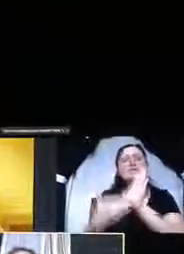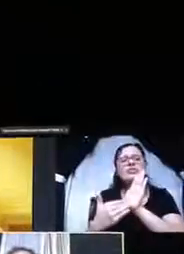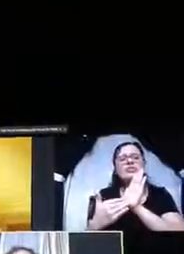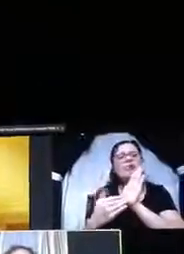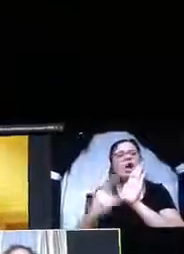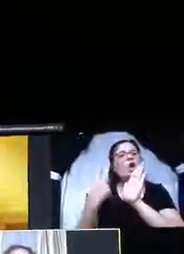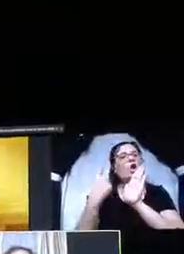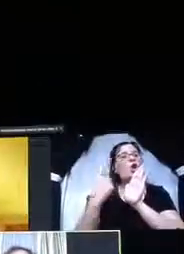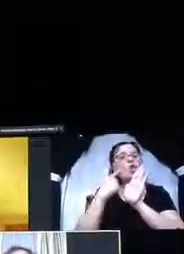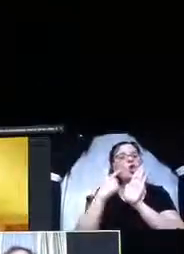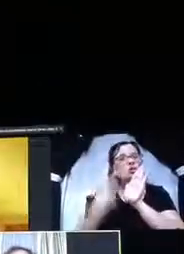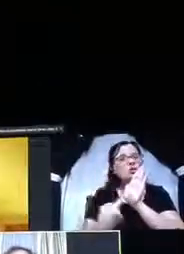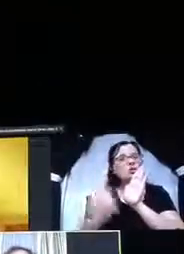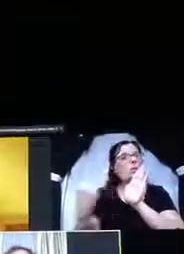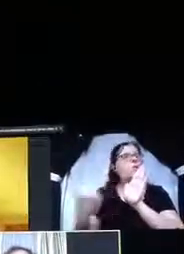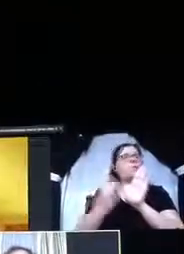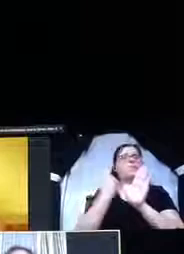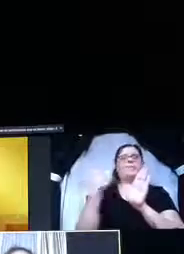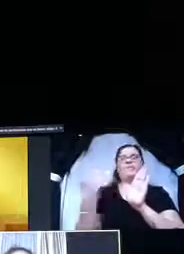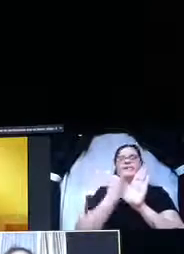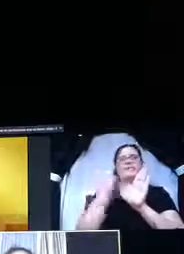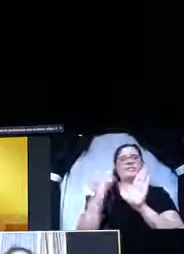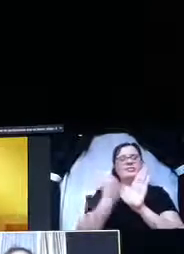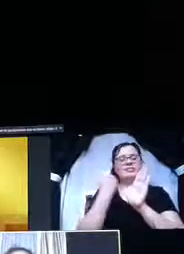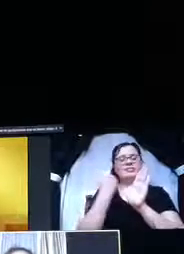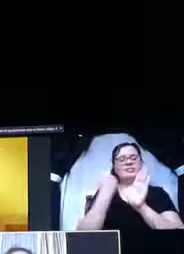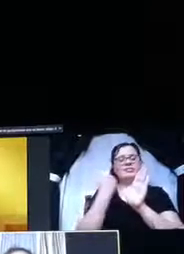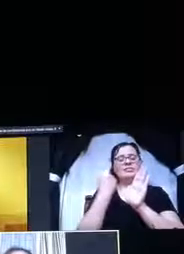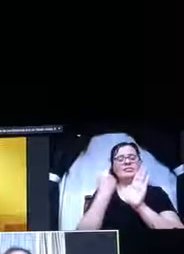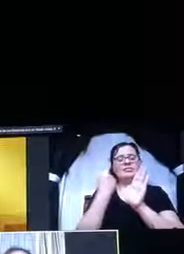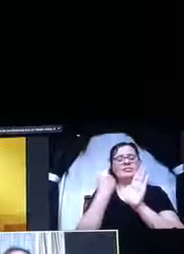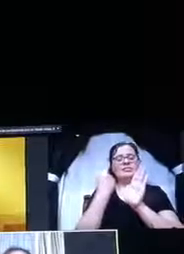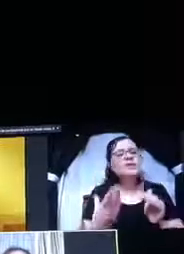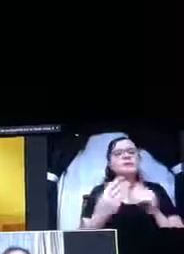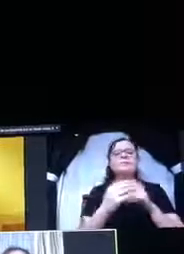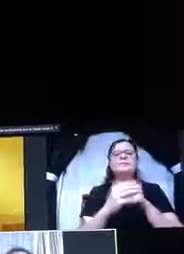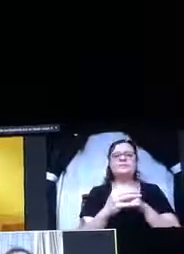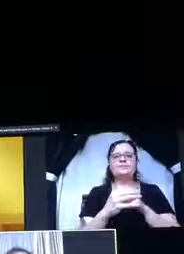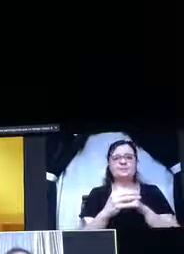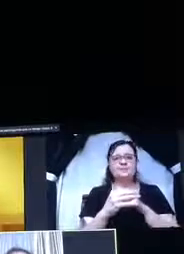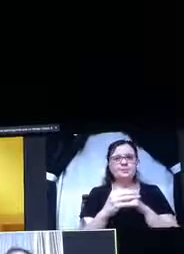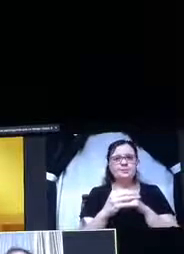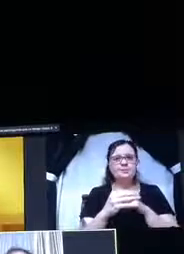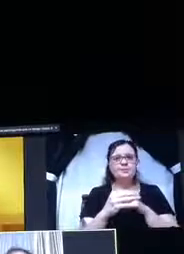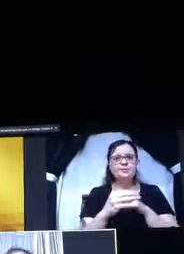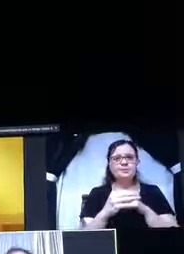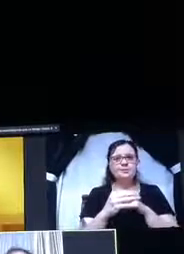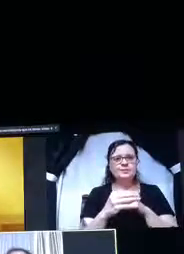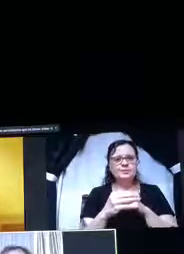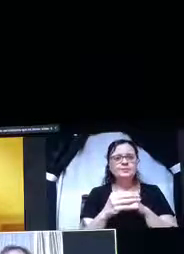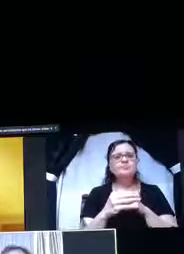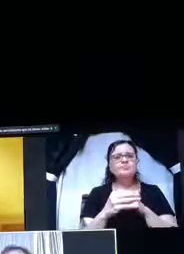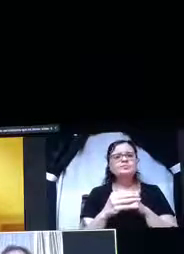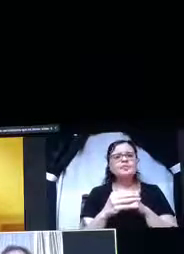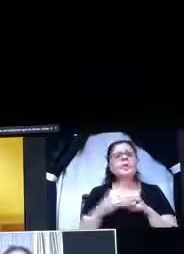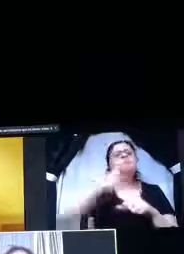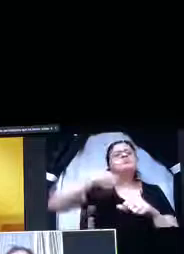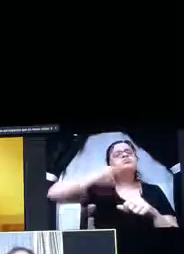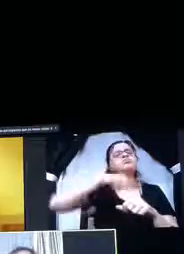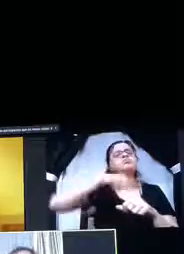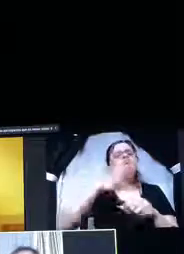acá justo cuando hablaba de diagnóstico me pareció como muy interesante también, porque si bien dentro de las